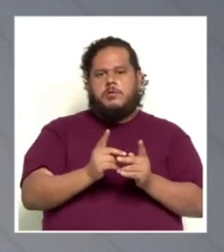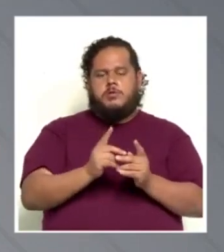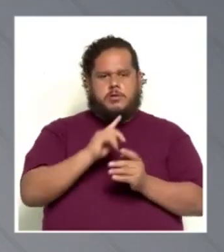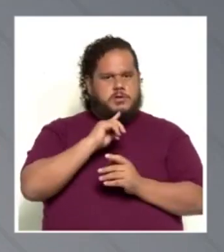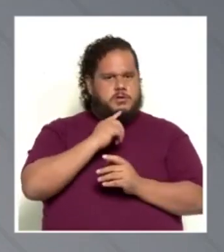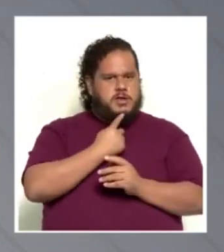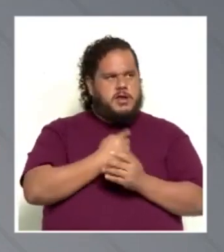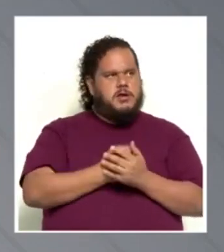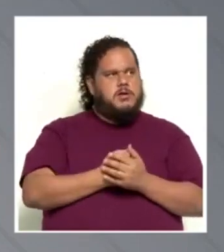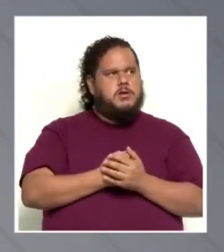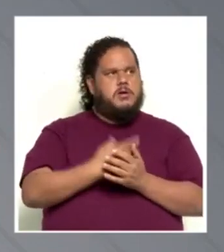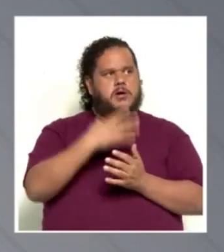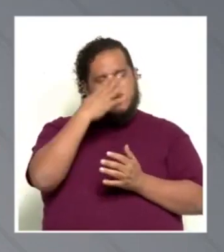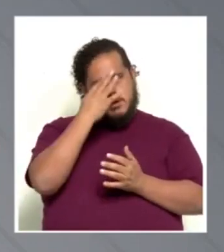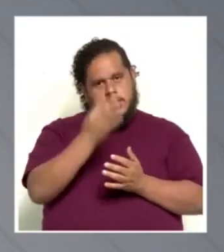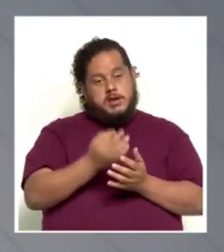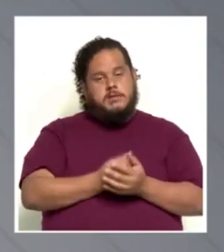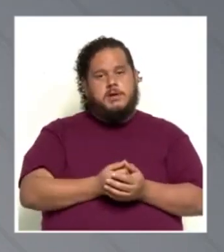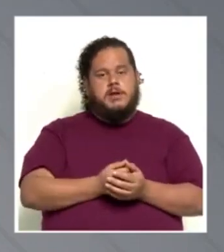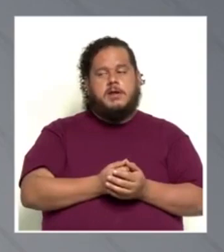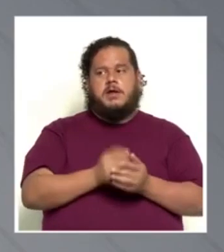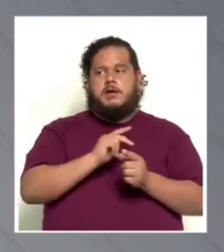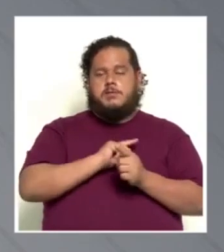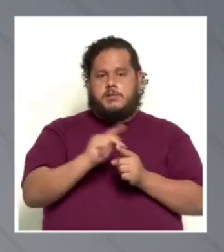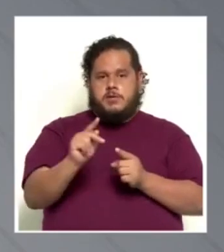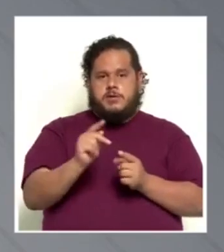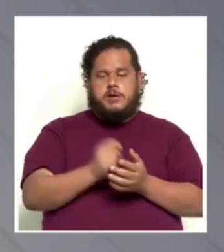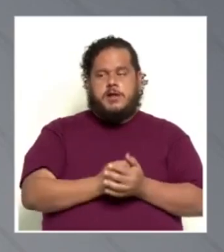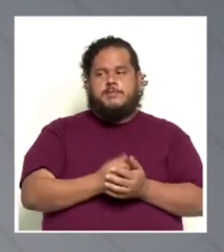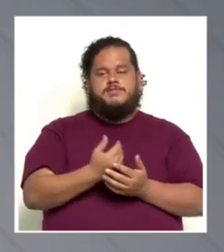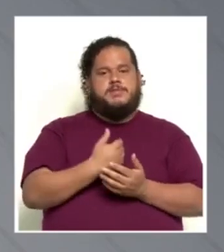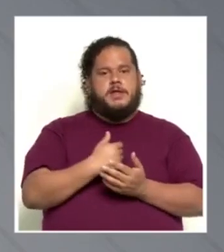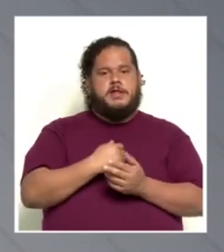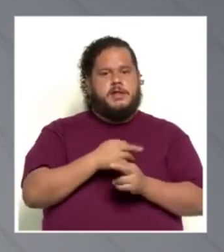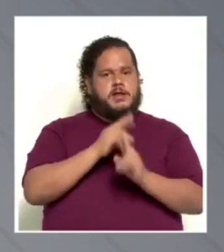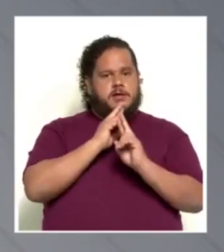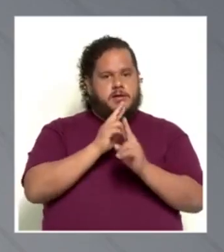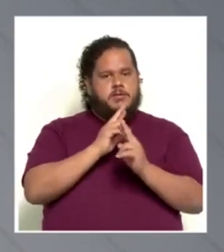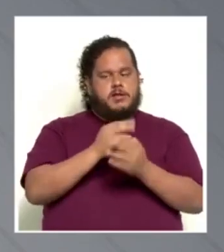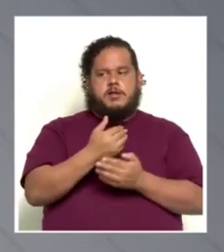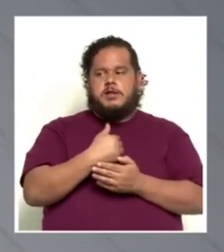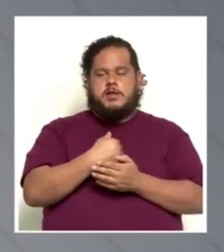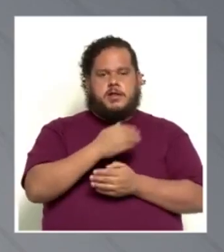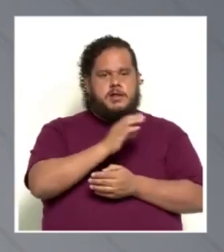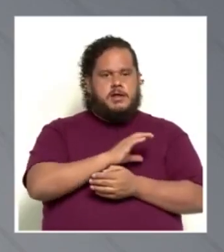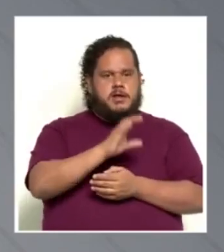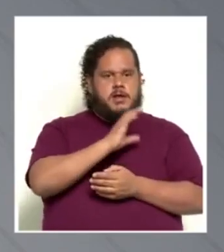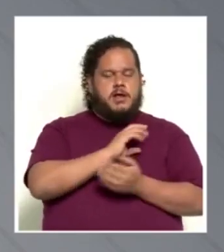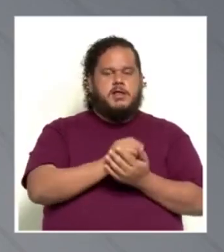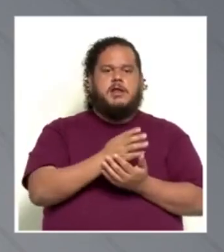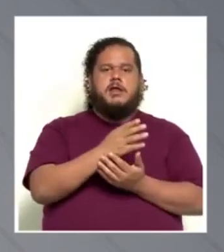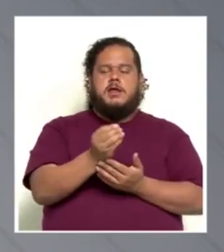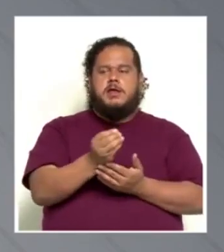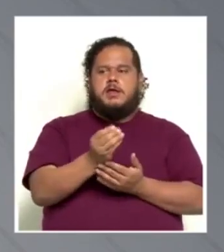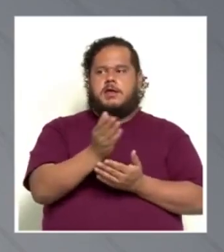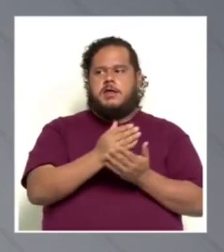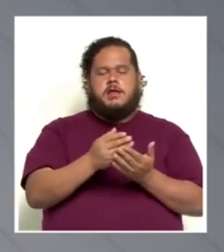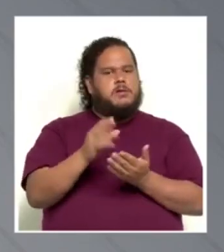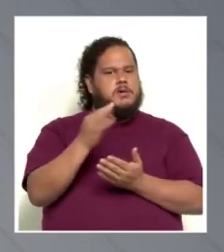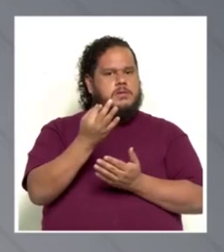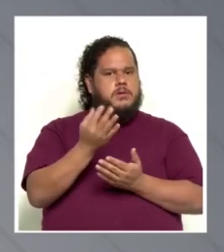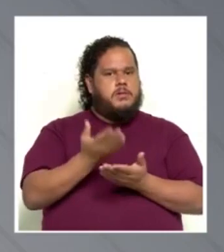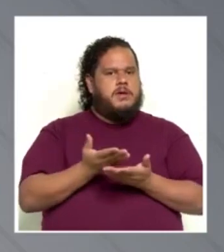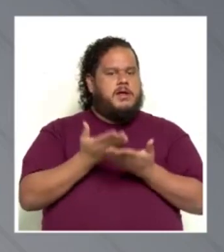seria, creíble, profesional, que tenía respuestas, que tenía carácter y que de alguna forma